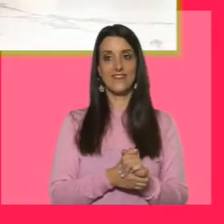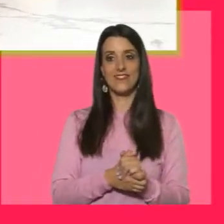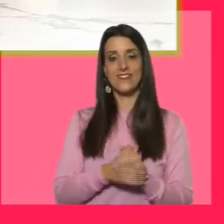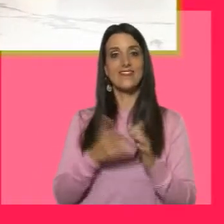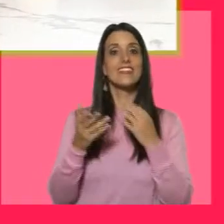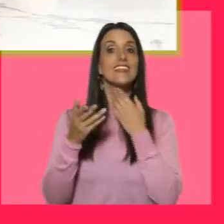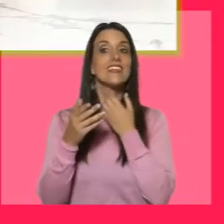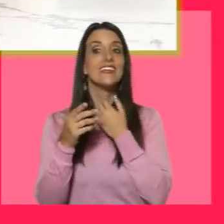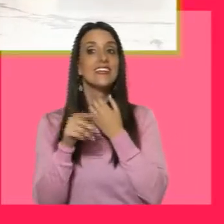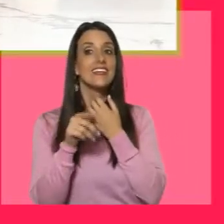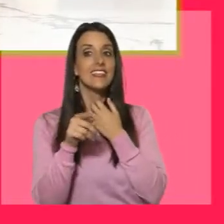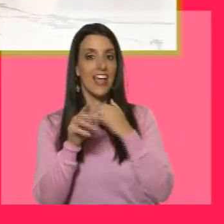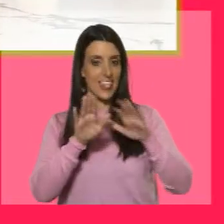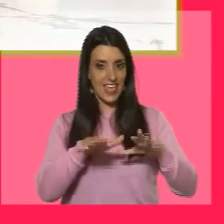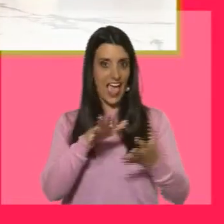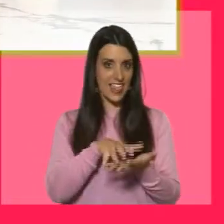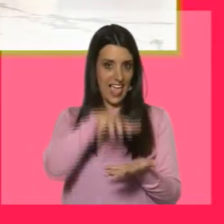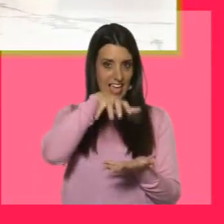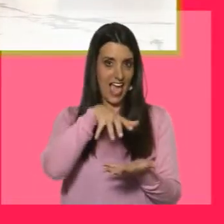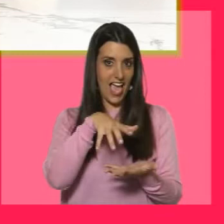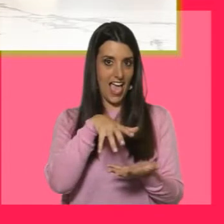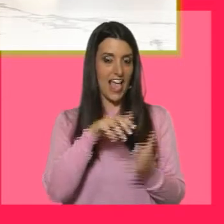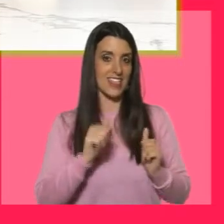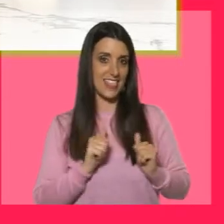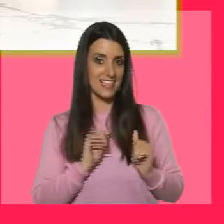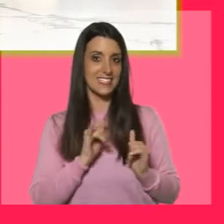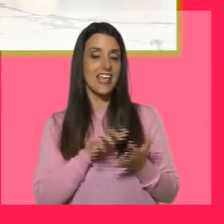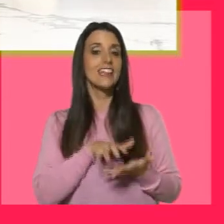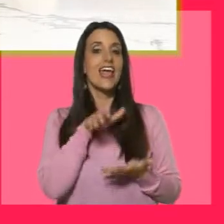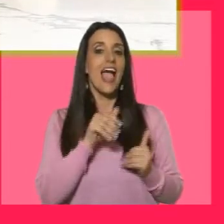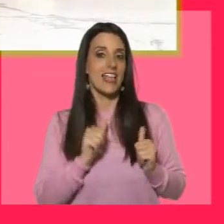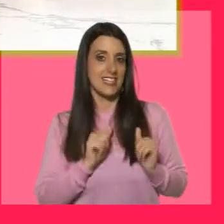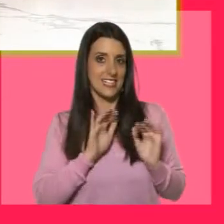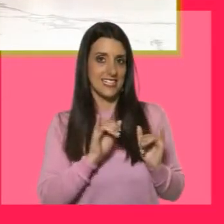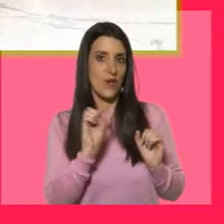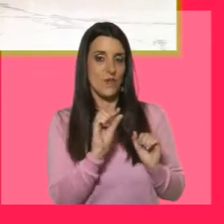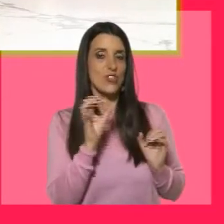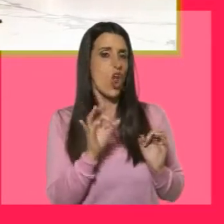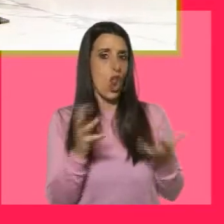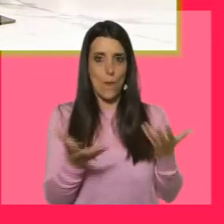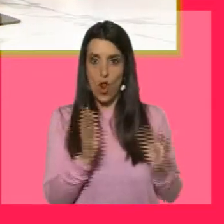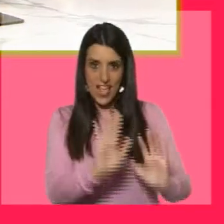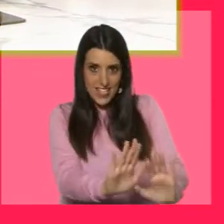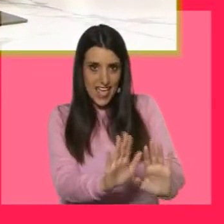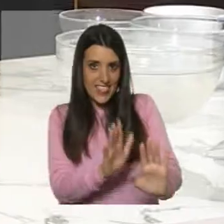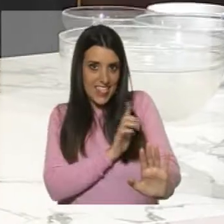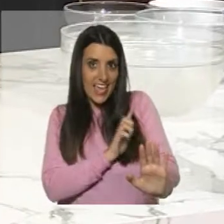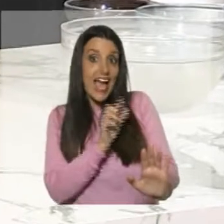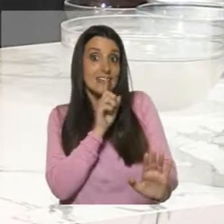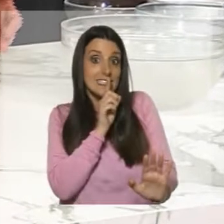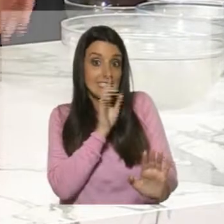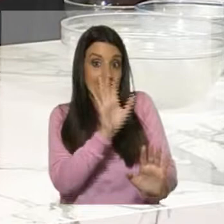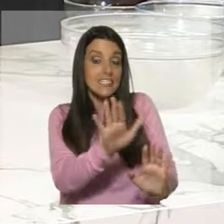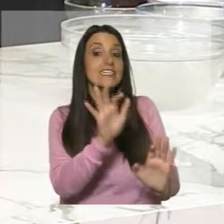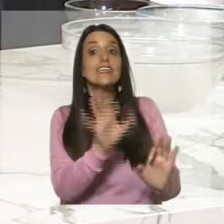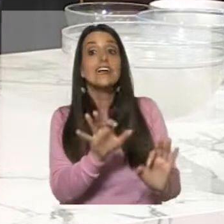pido. Hay que dejarla que la tenemos que dejar tiene que estar tranquila. Exacto. ¿No la molestamos? No la molestas. Después de que la tenés así,